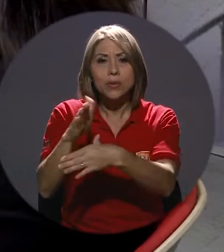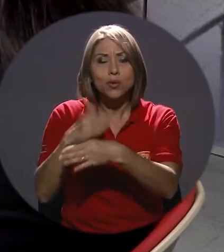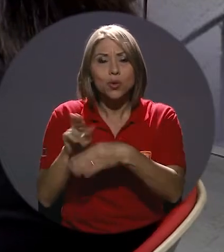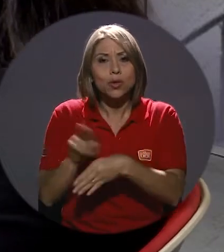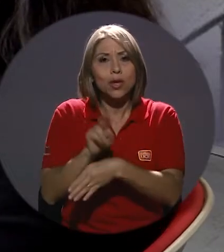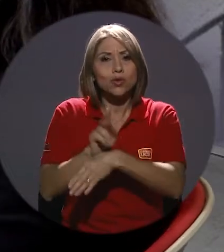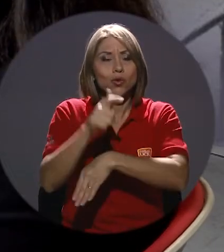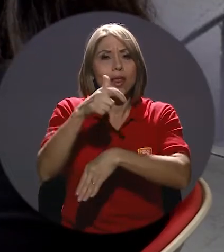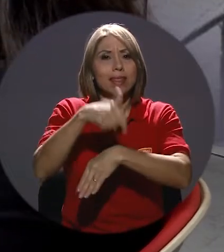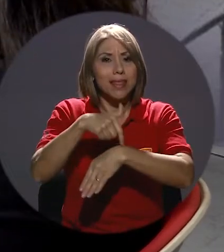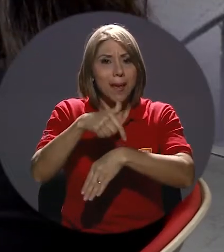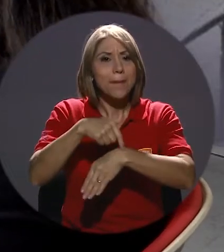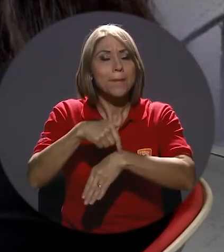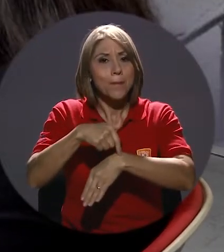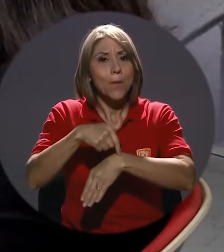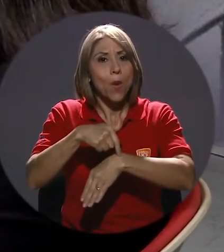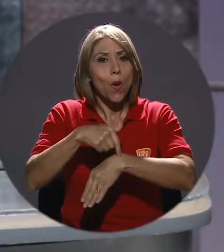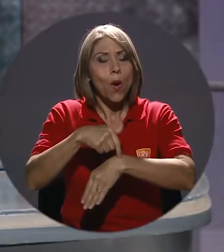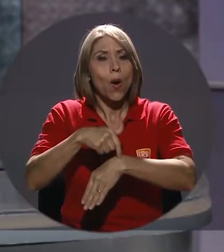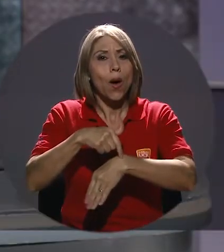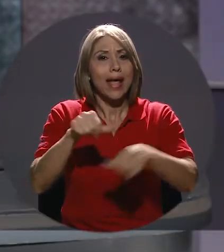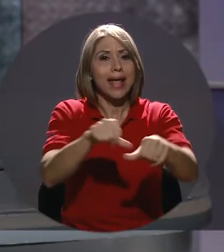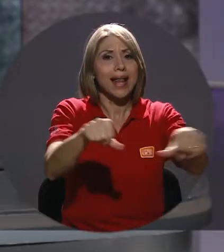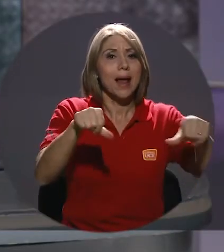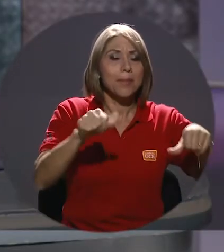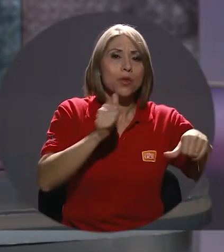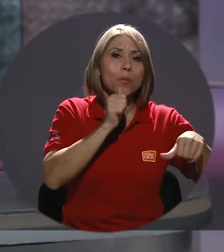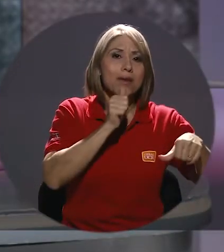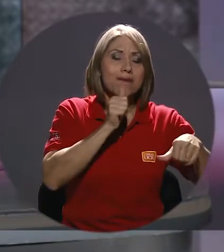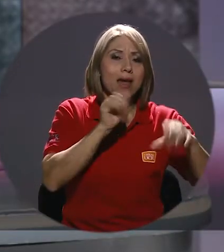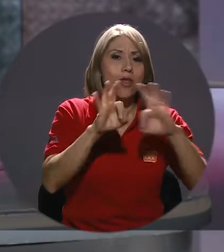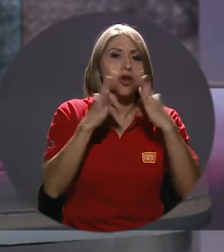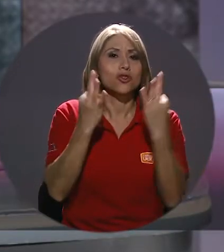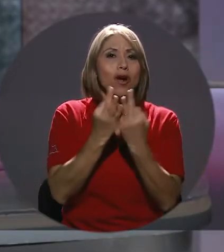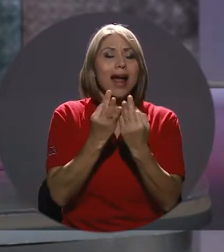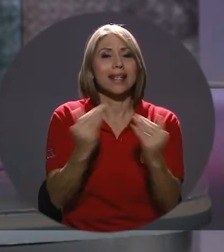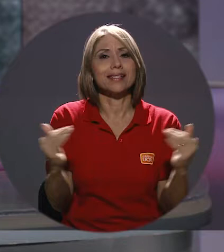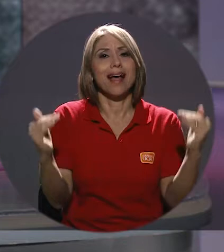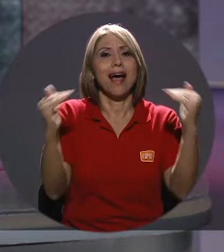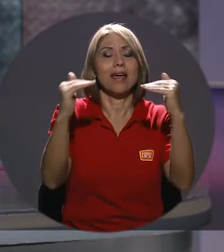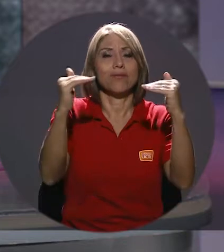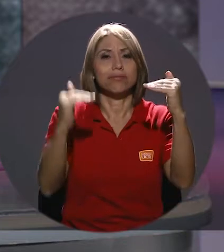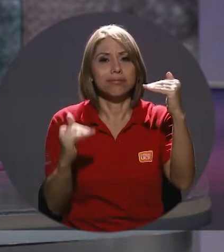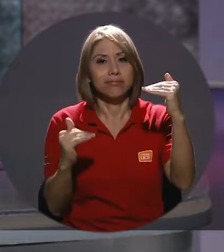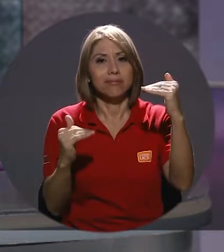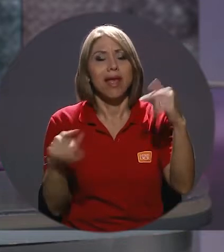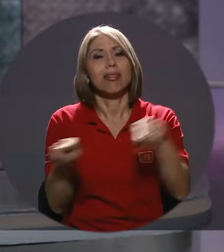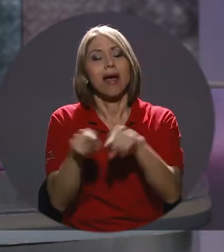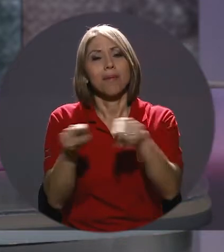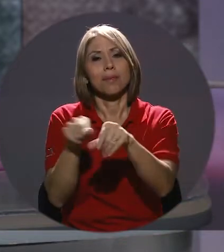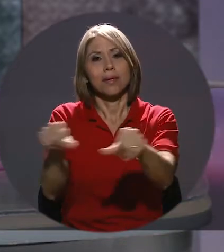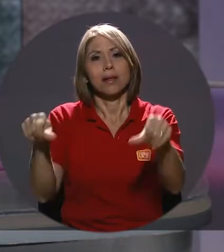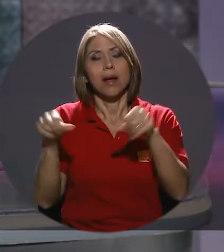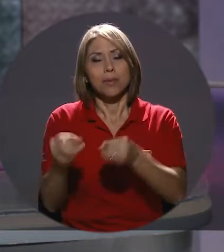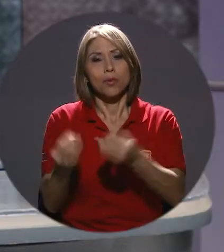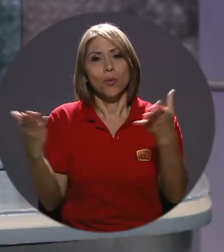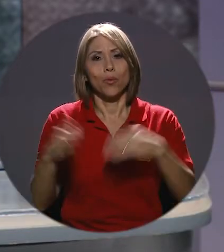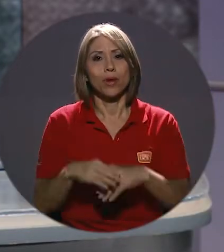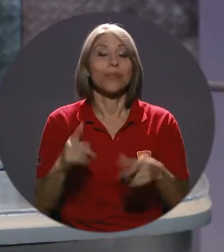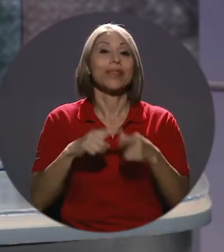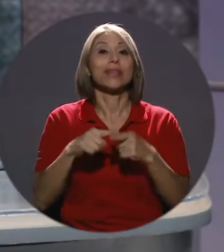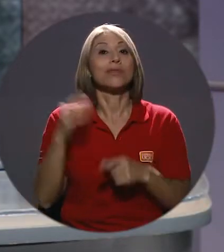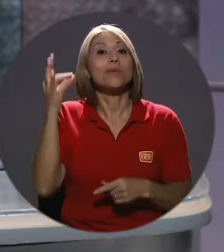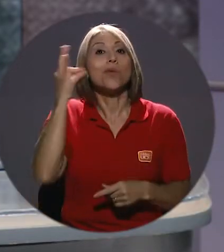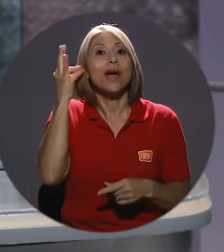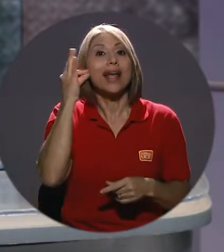del uso del tiempo, tanto en el ámbito privado de los hogares como en el ámbito público. Entonces, las